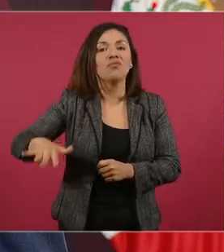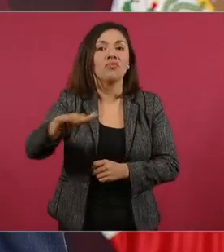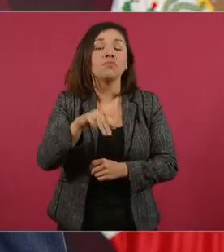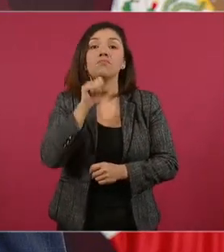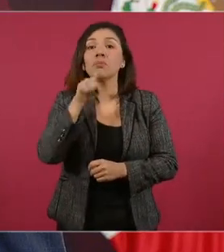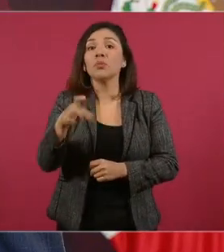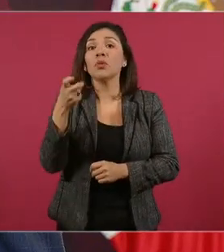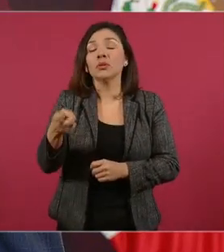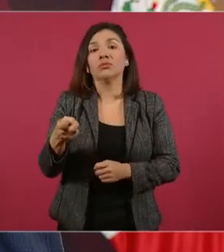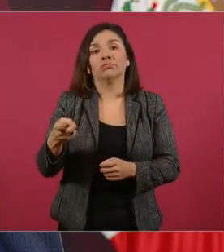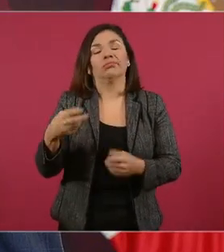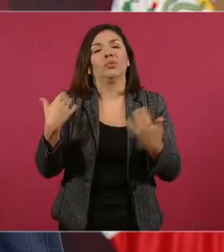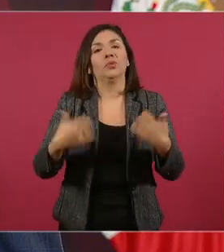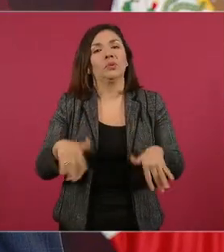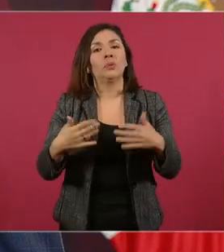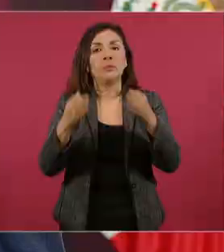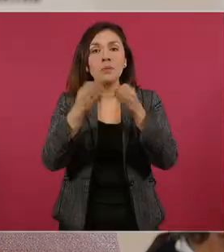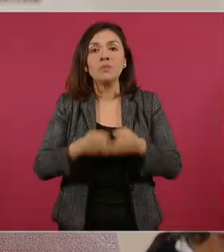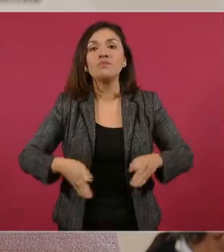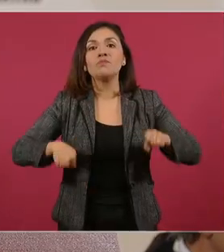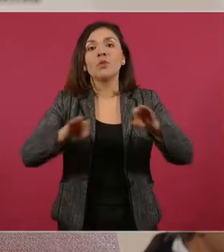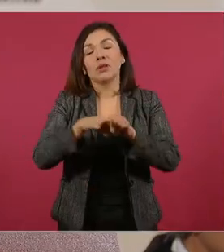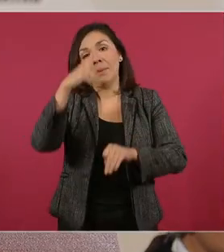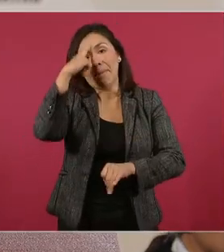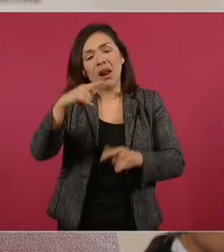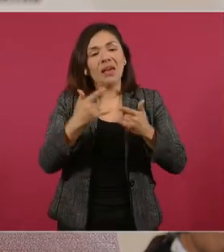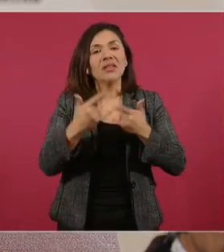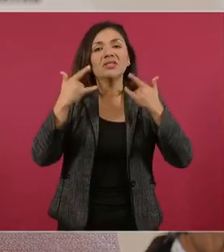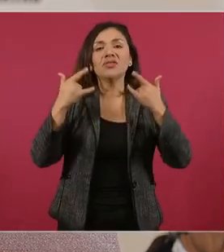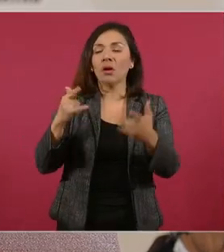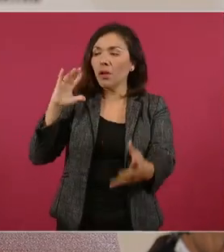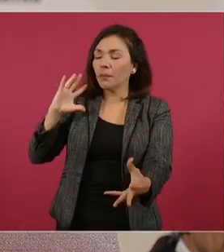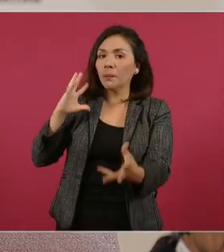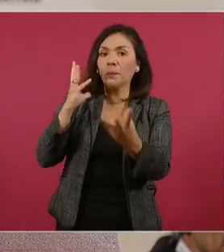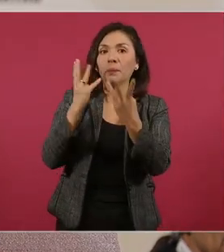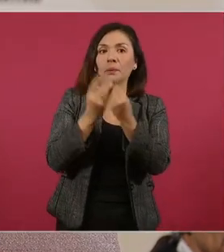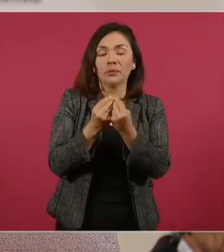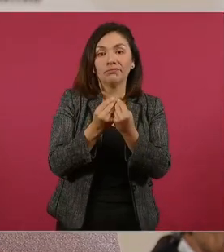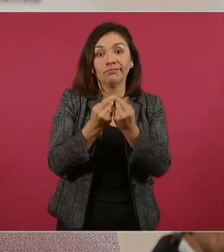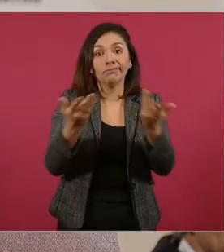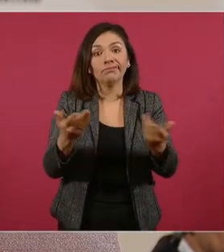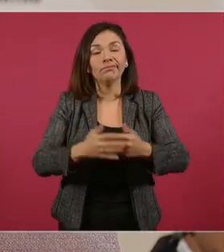parte de nuestra historia.